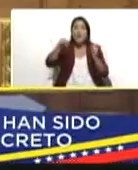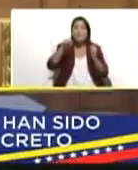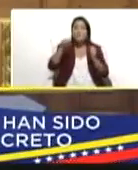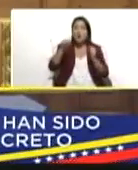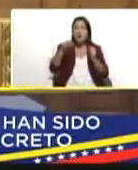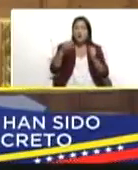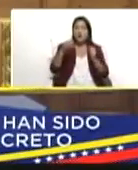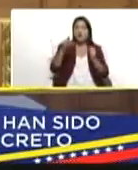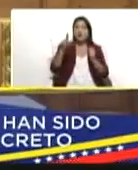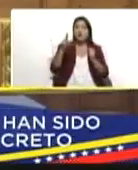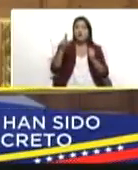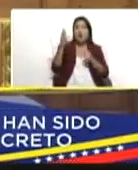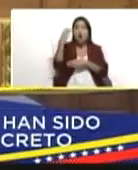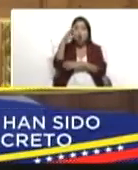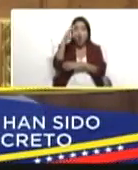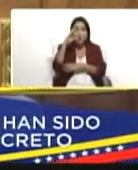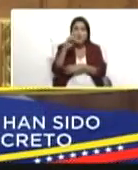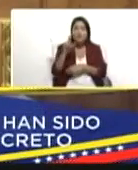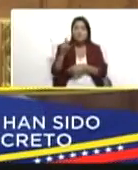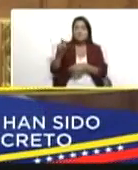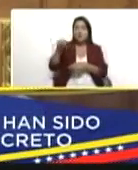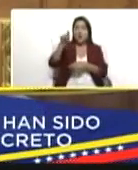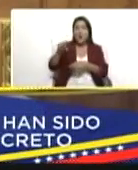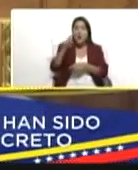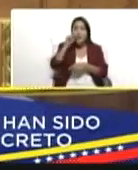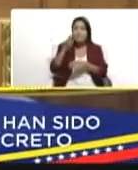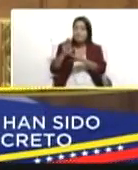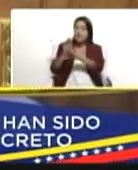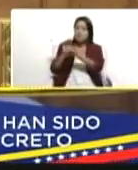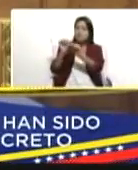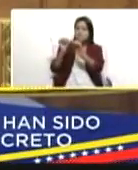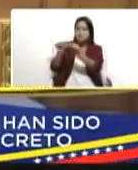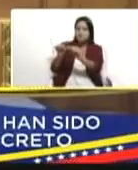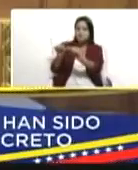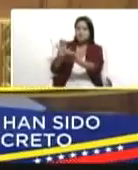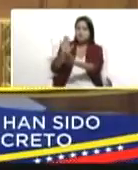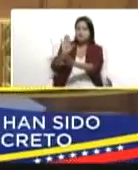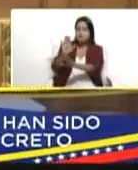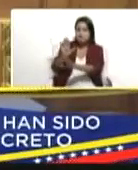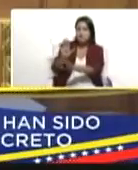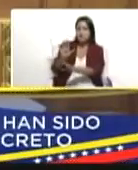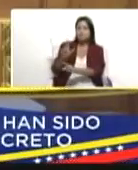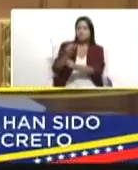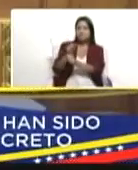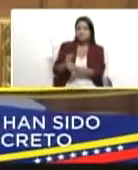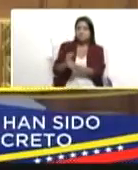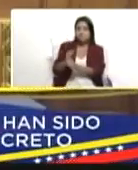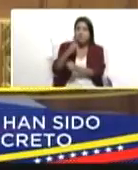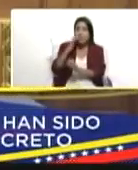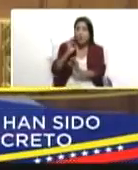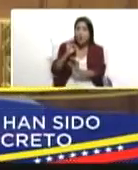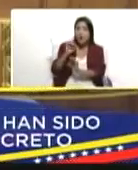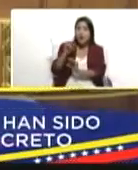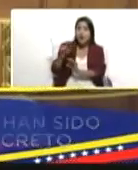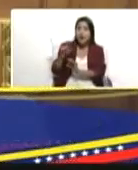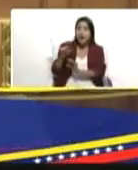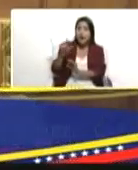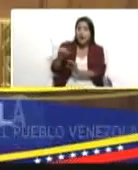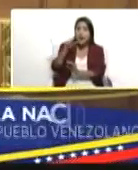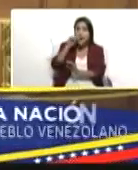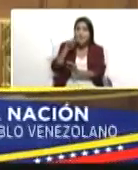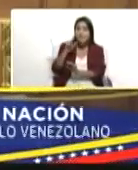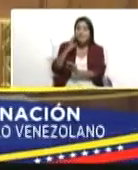célula durmiente célula durmiente lo tenían oído mosca célula